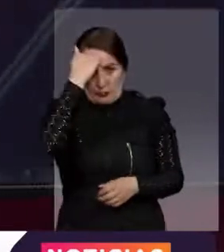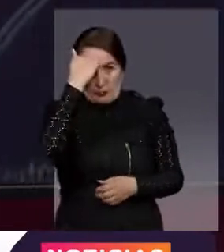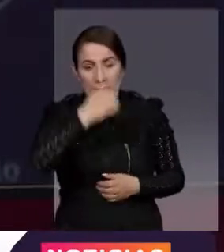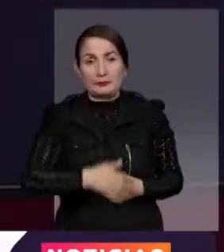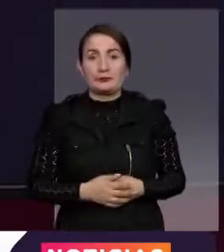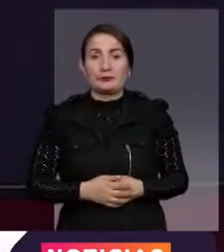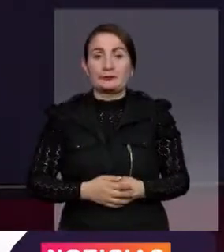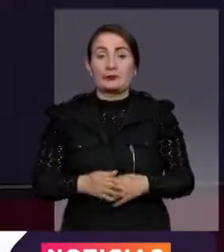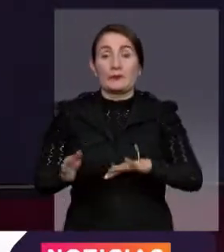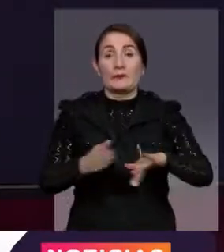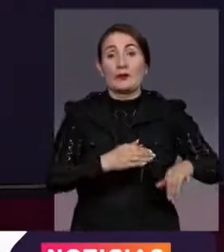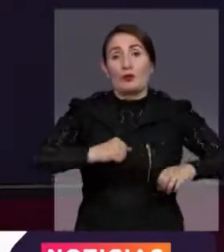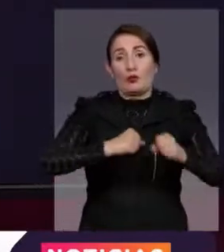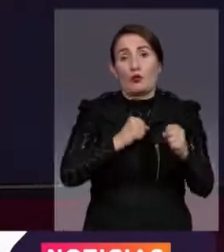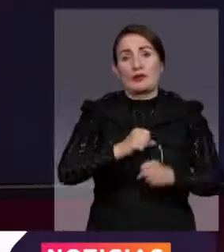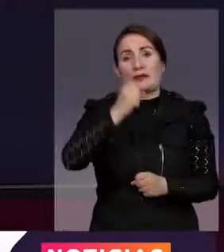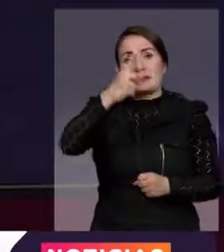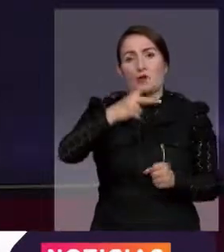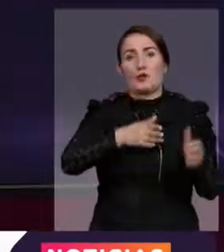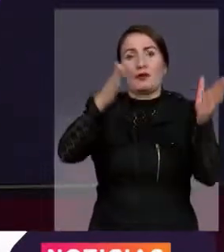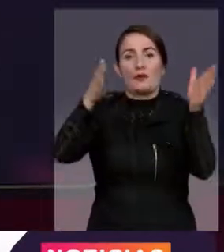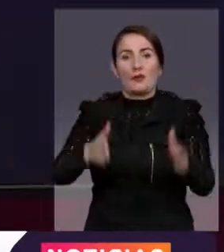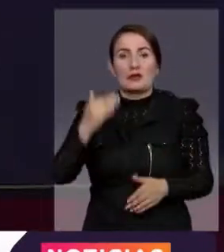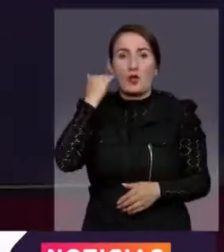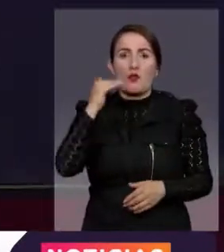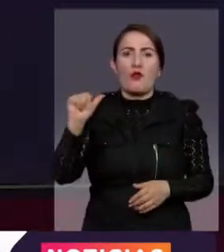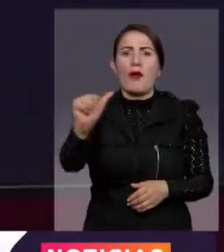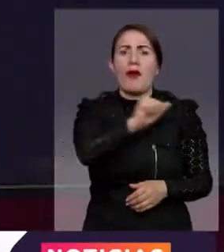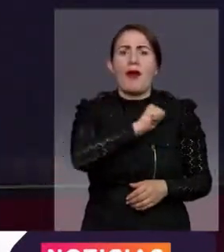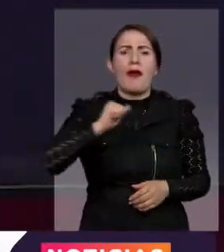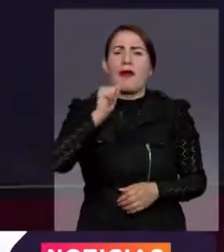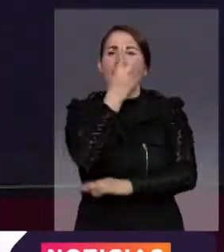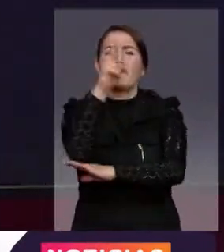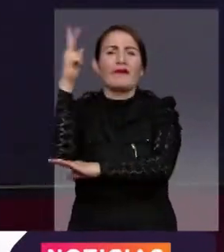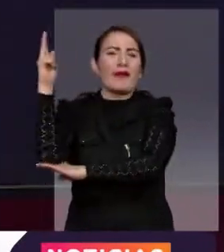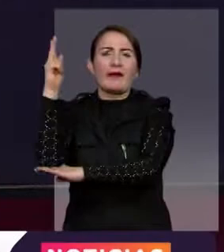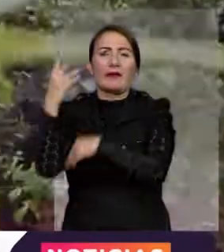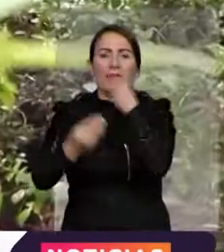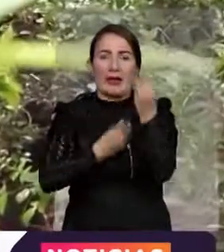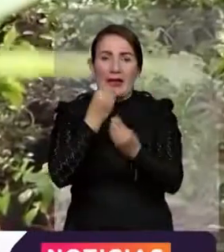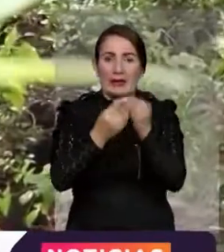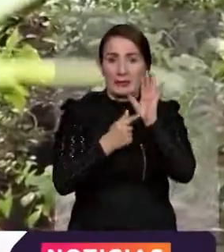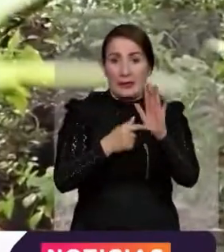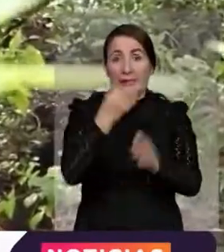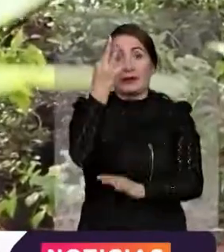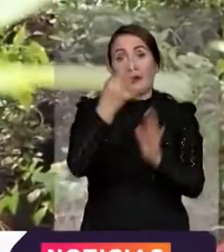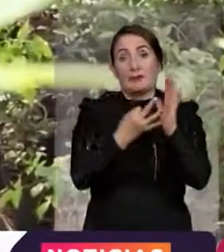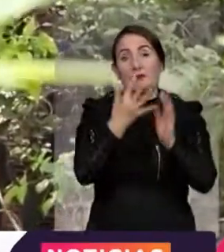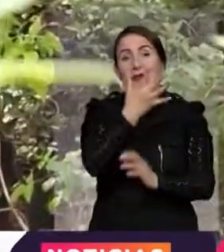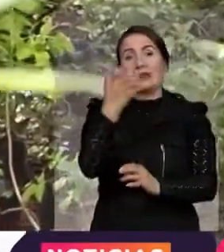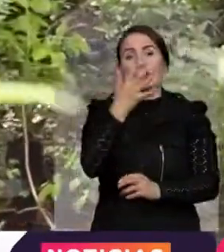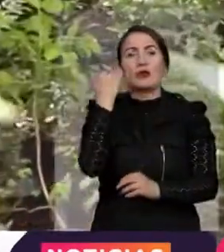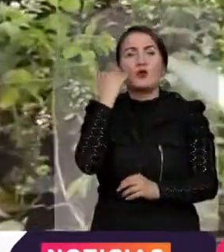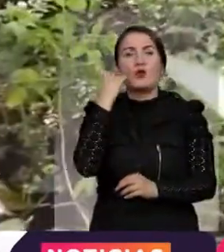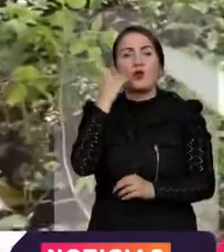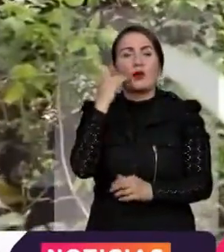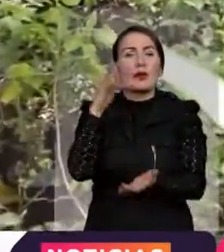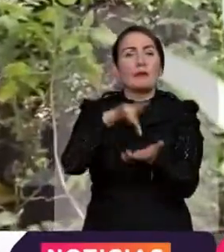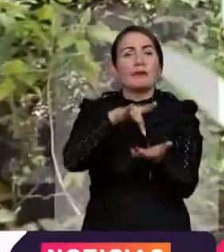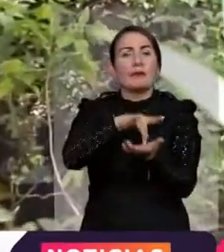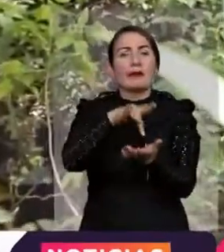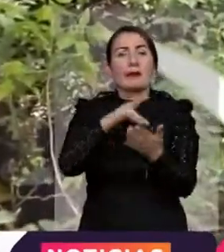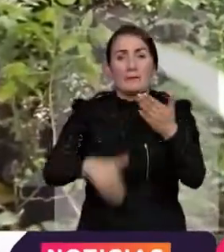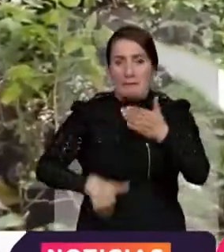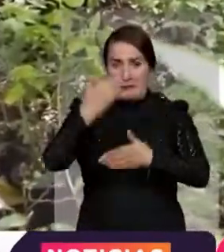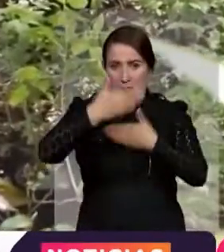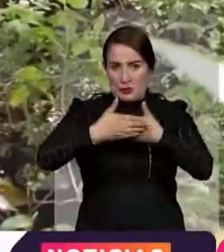Y en Bogotá inició la segunda fase del proyecto Mujeres que Reverdecen. En esta etapa está dirigida a 3.500 mujeres que participaron en el